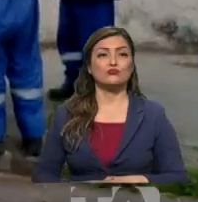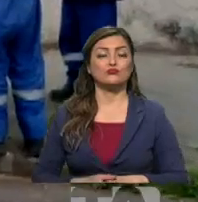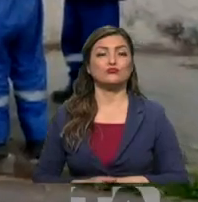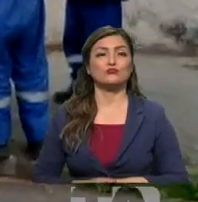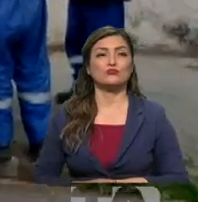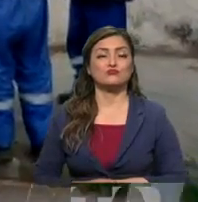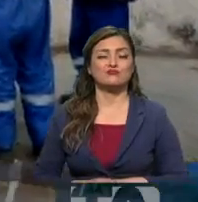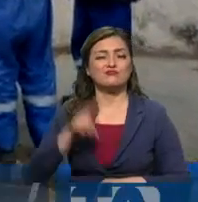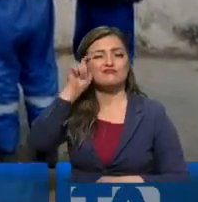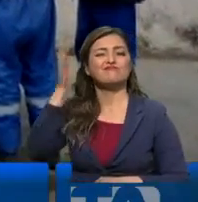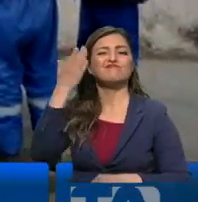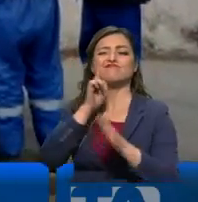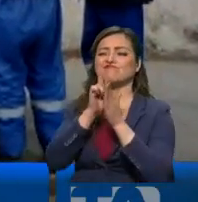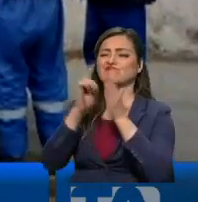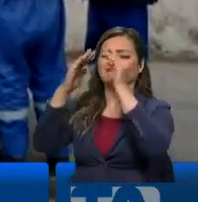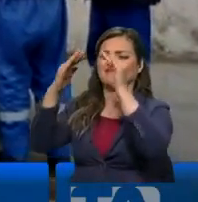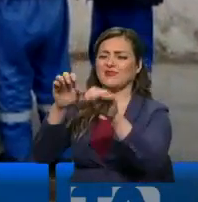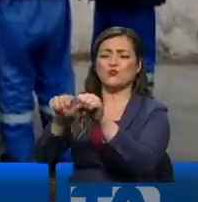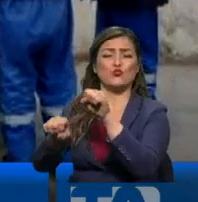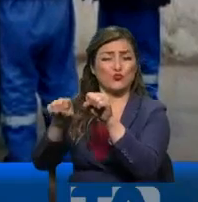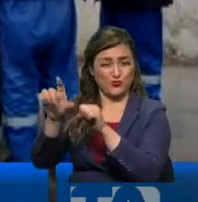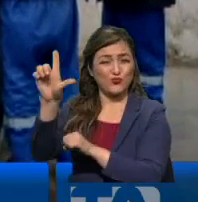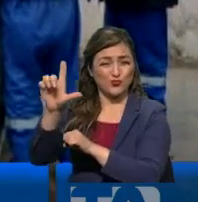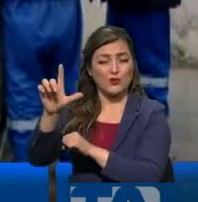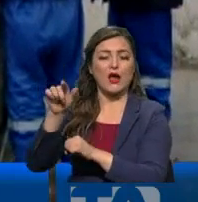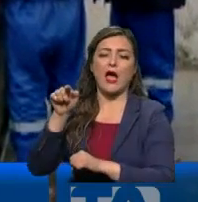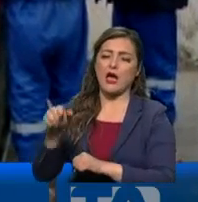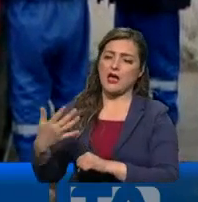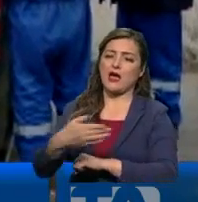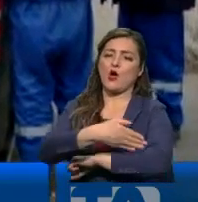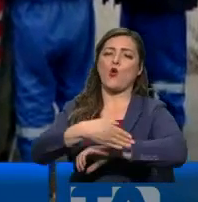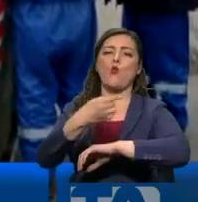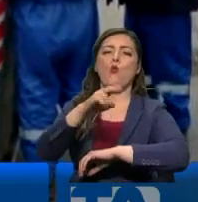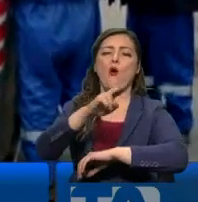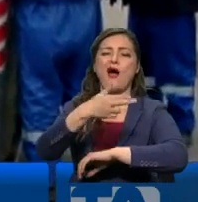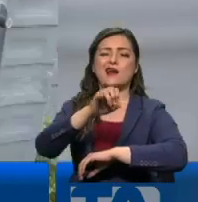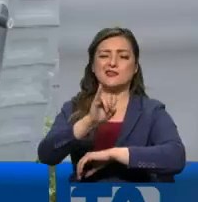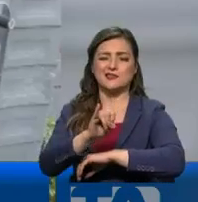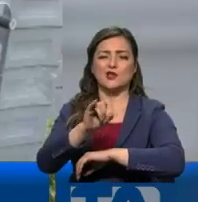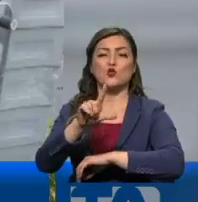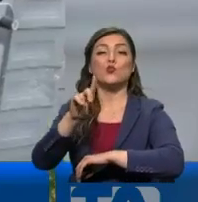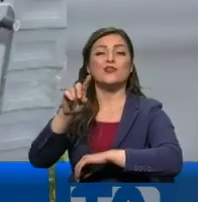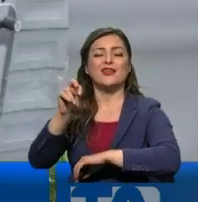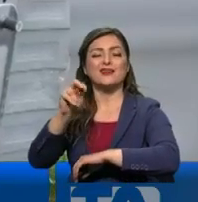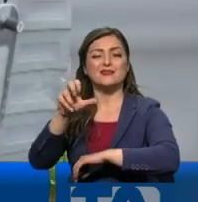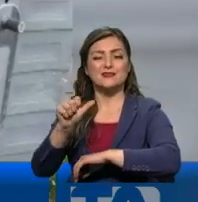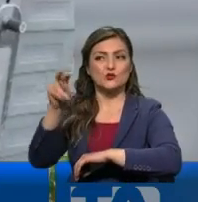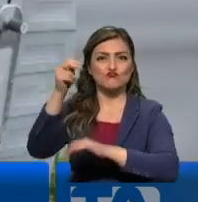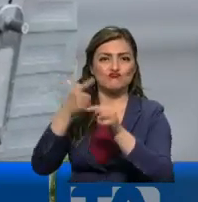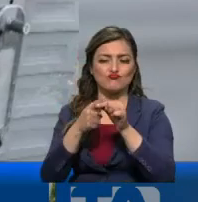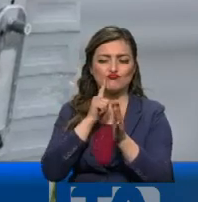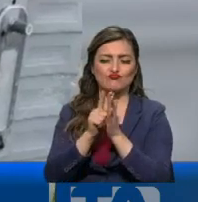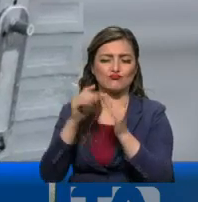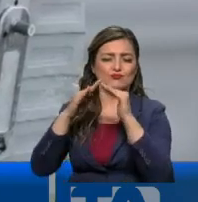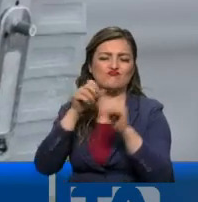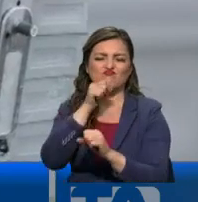Sus denuncias tienen respuesta inmediata. El lunes, los moradores de la calle Guachi y Ángel Udeña, en el norte de Quito, denunciaron en este espacio el deterioro